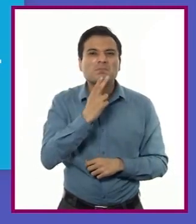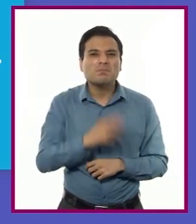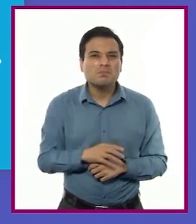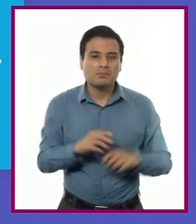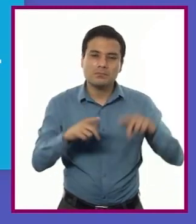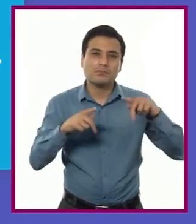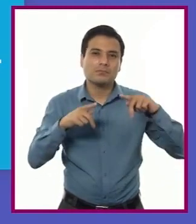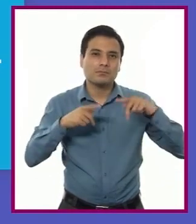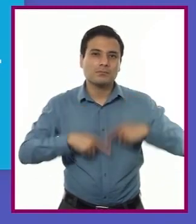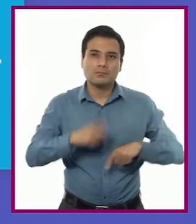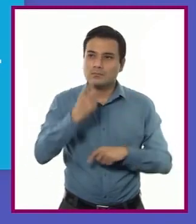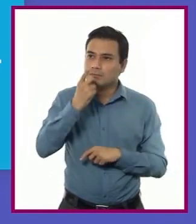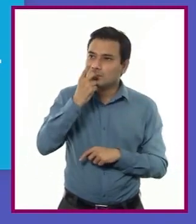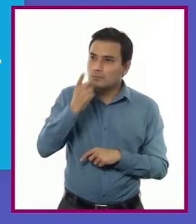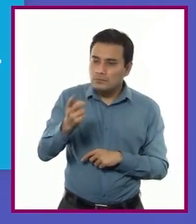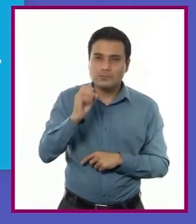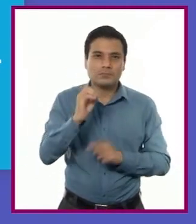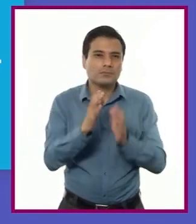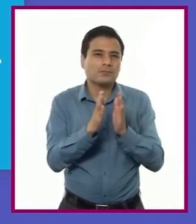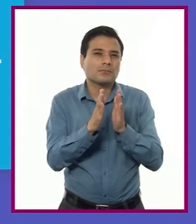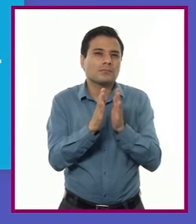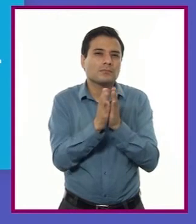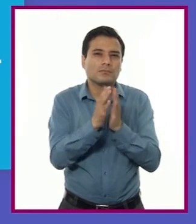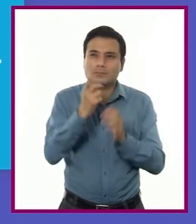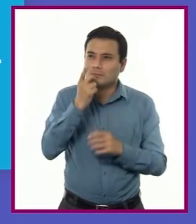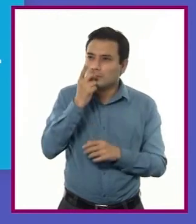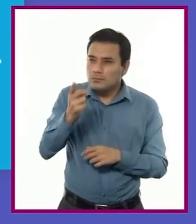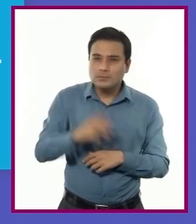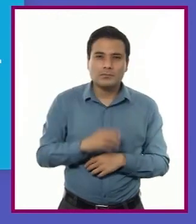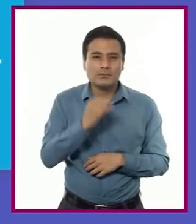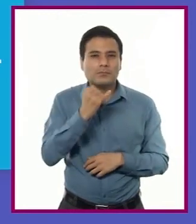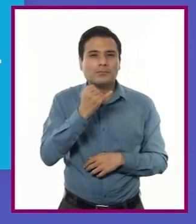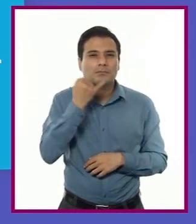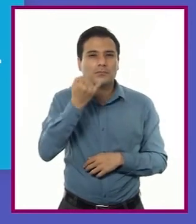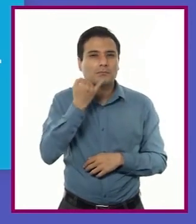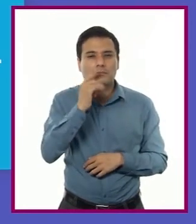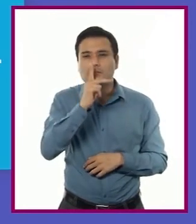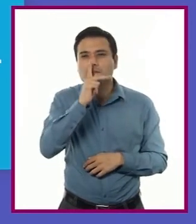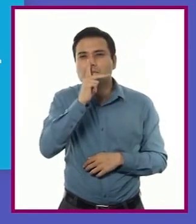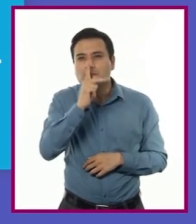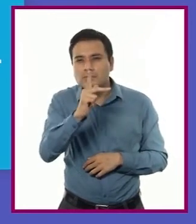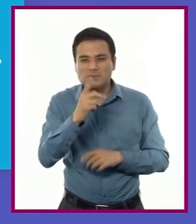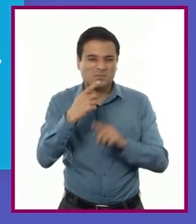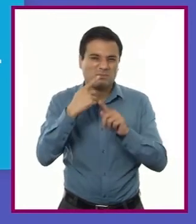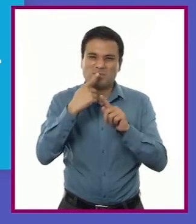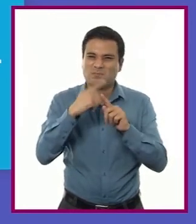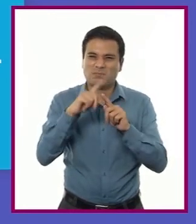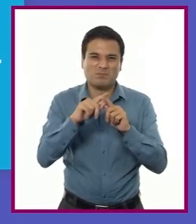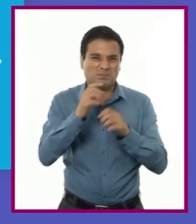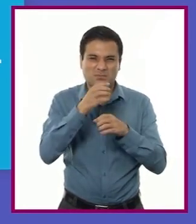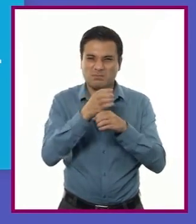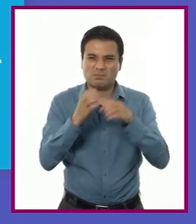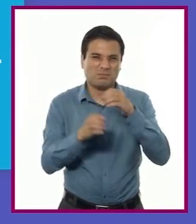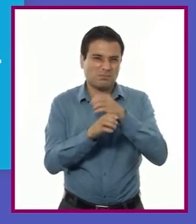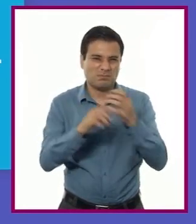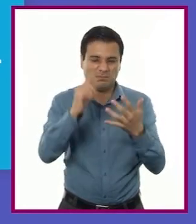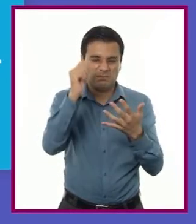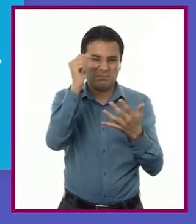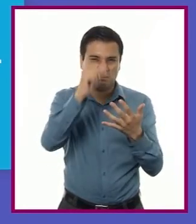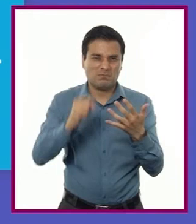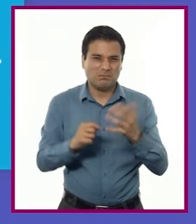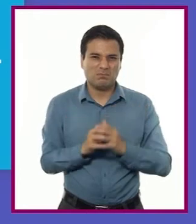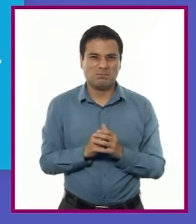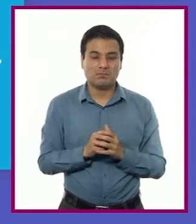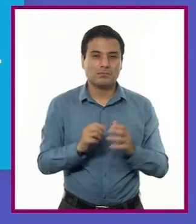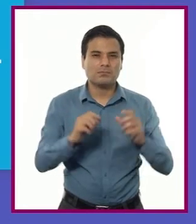textuales, destacar una palabra en otro idioma, indicar el sentido irónico de un término, hacer hincapié en una expresión.